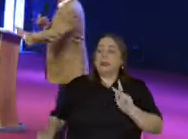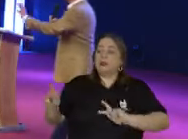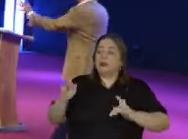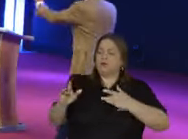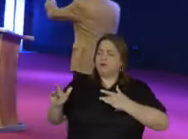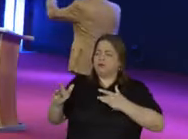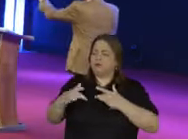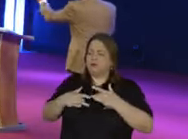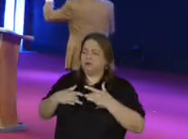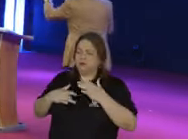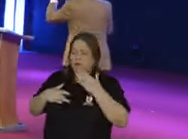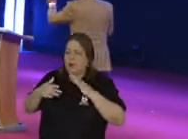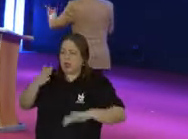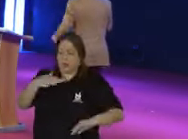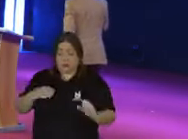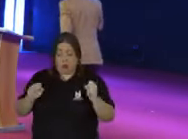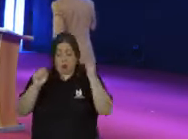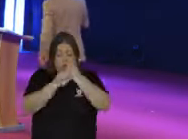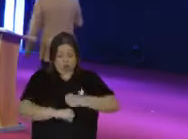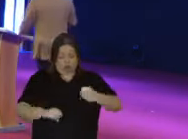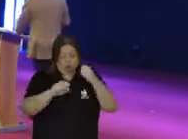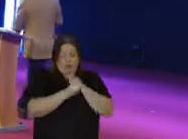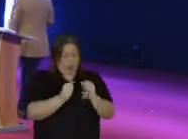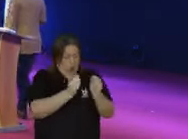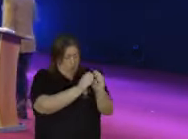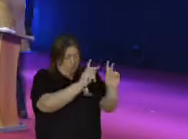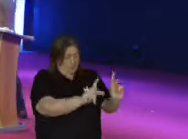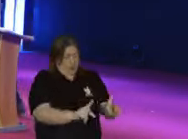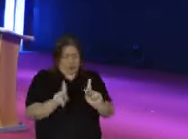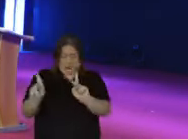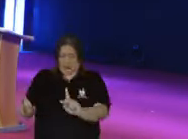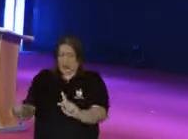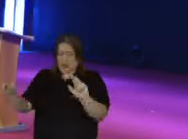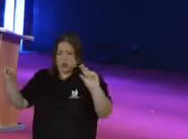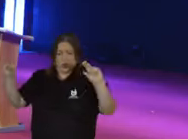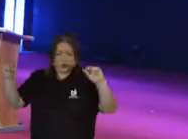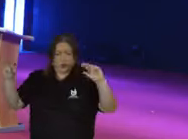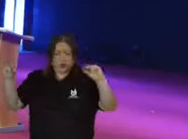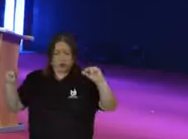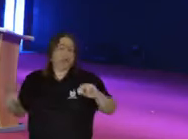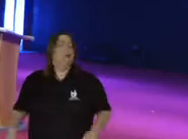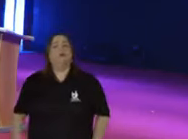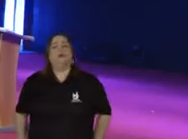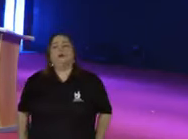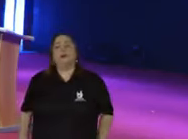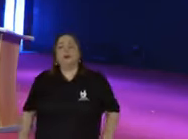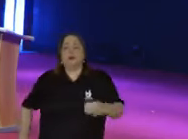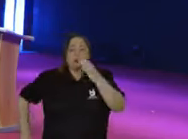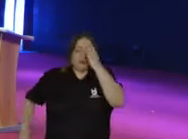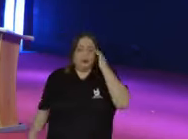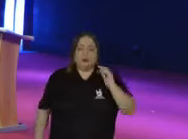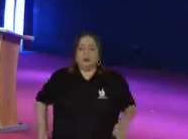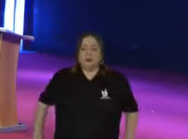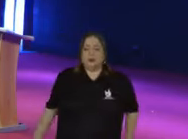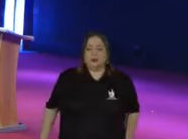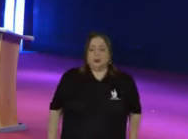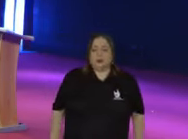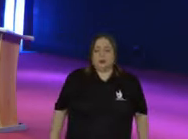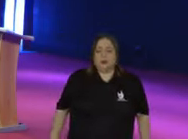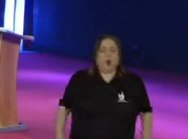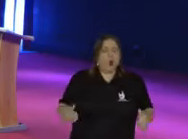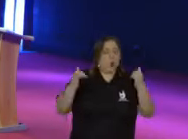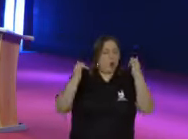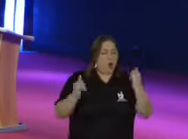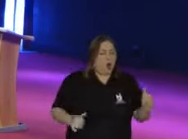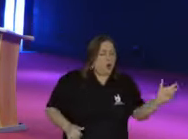No tenemos luchas contra personas. Y hoy vivimos, hoy entre gobiernos. Mira lo que está pasando